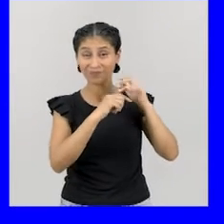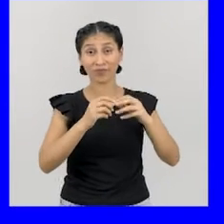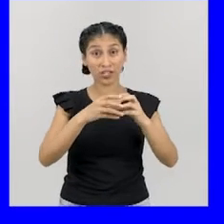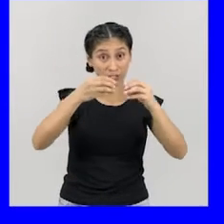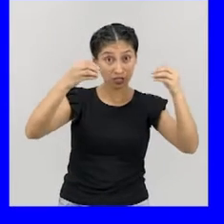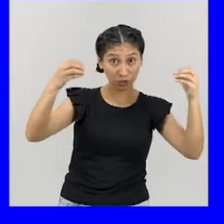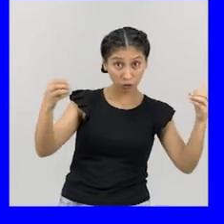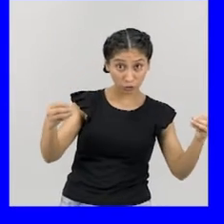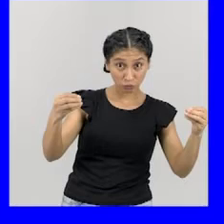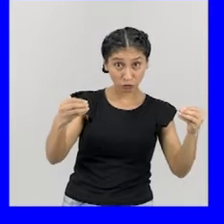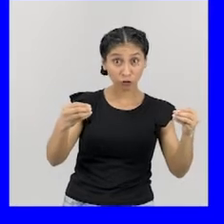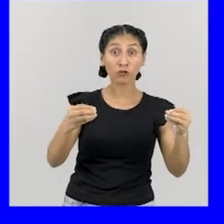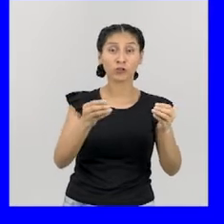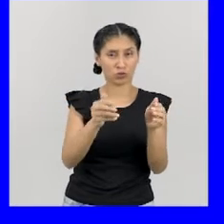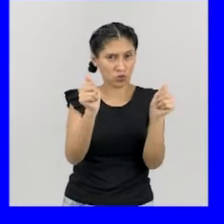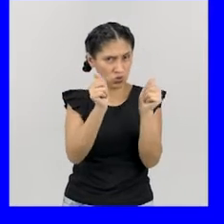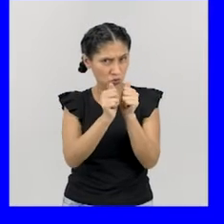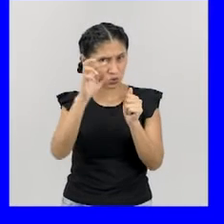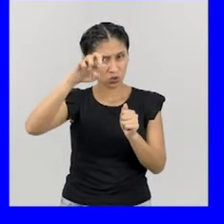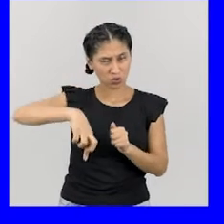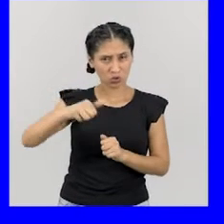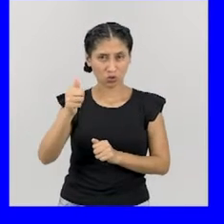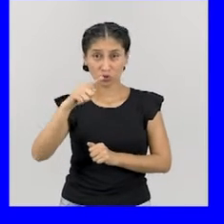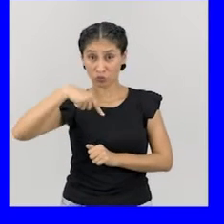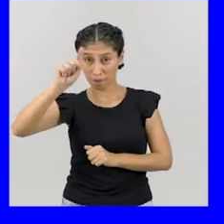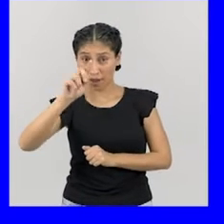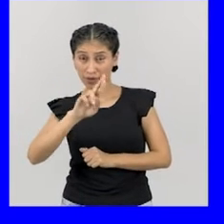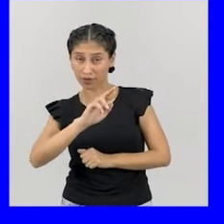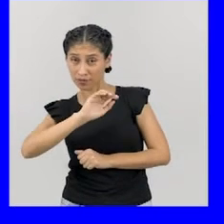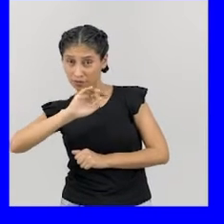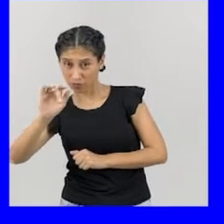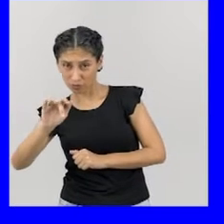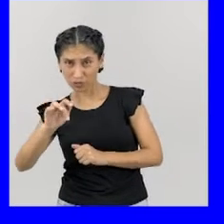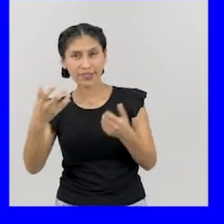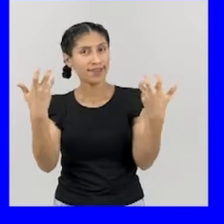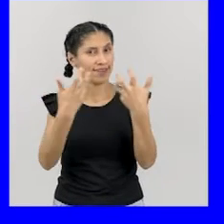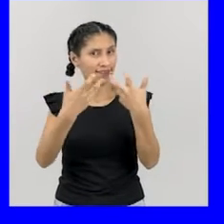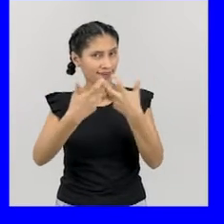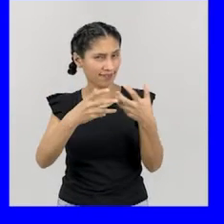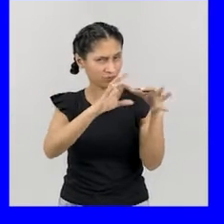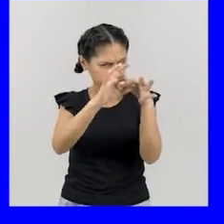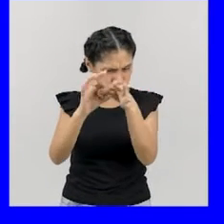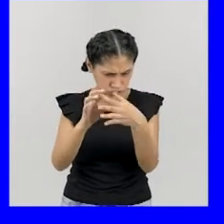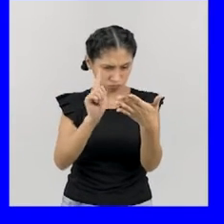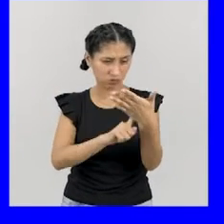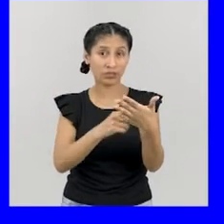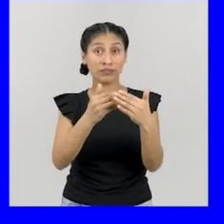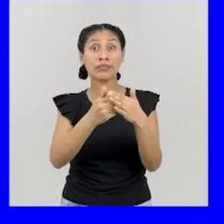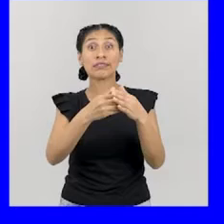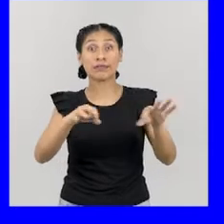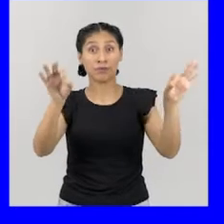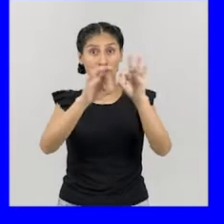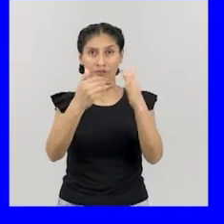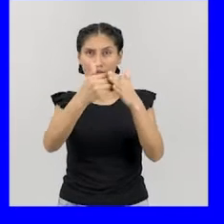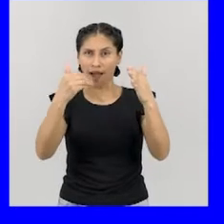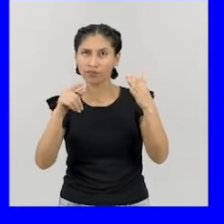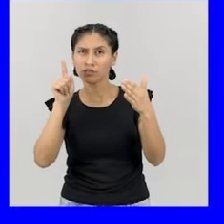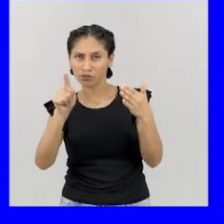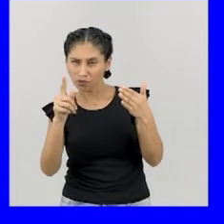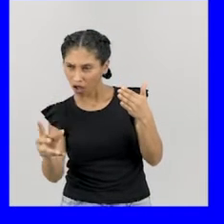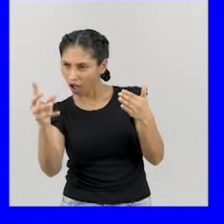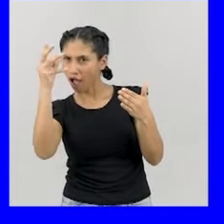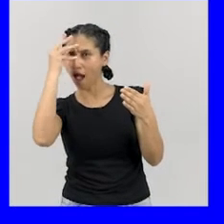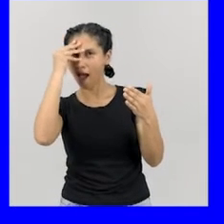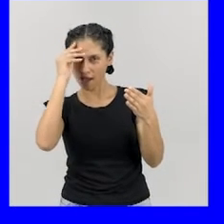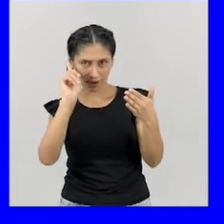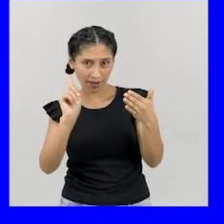las oraciones y los párrafos. Es indispensable, en el momento de la redacción, tener conocimiento de los marcadores